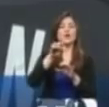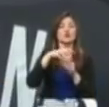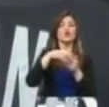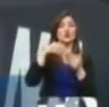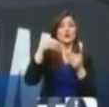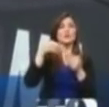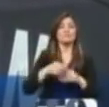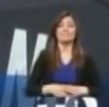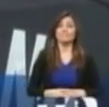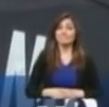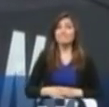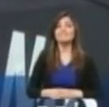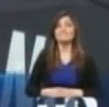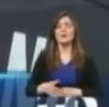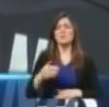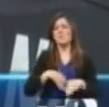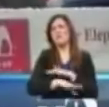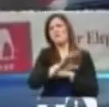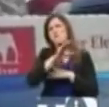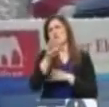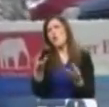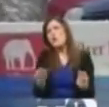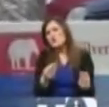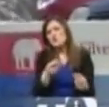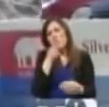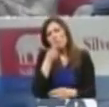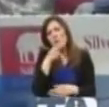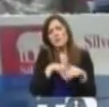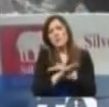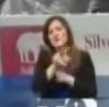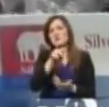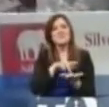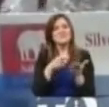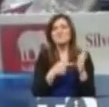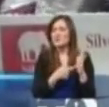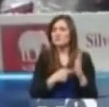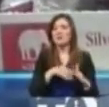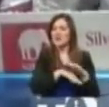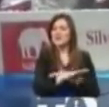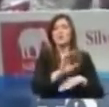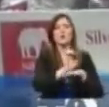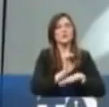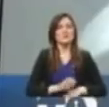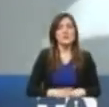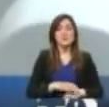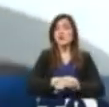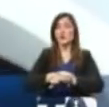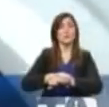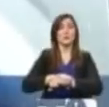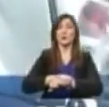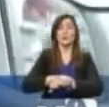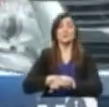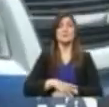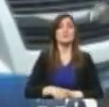$275.000. Este es uno de los productos que más ingresa al país sin cumplir las formalidades aduaneras. Además, no existieron detenidos por